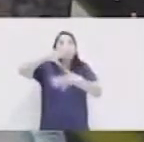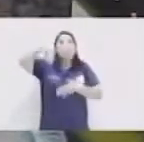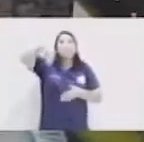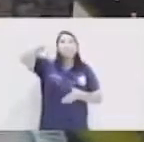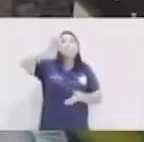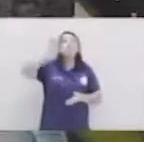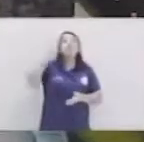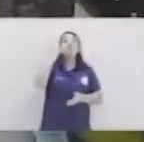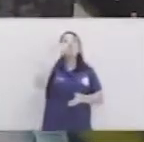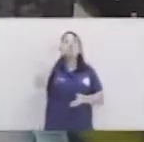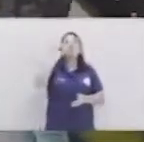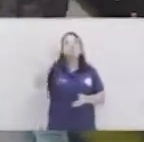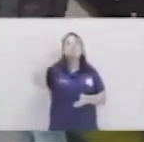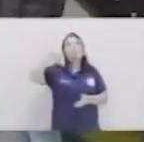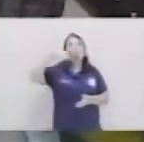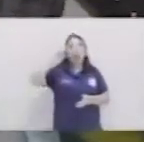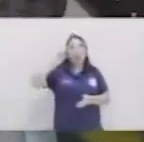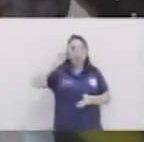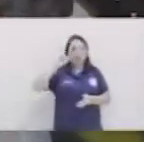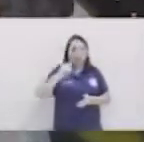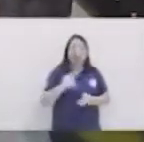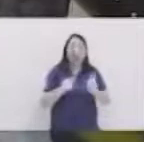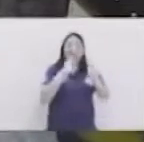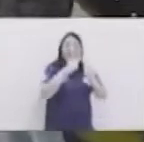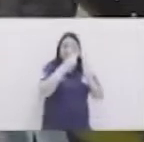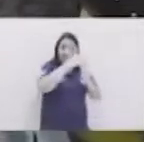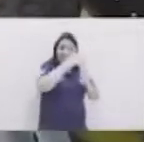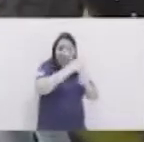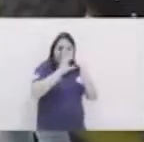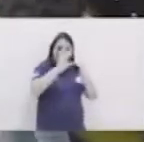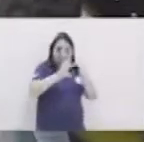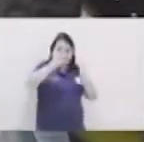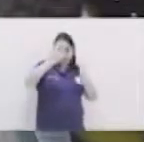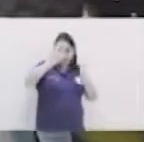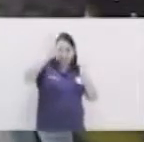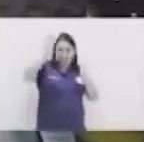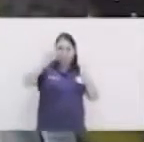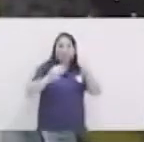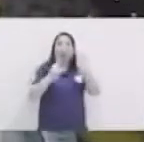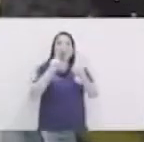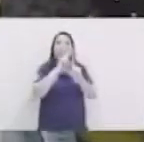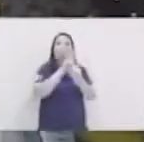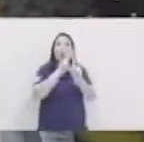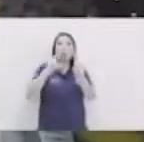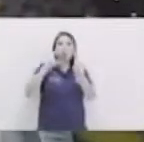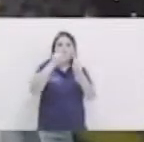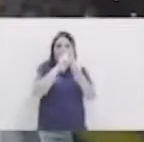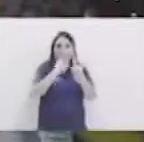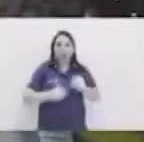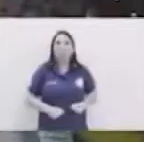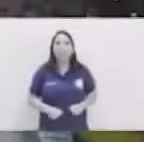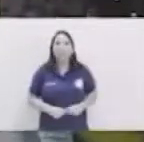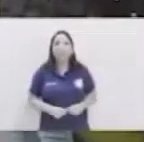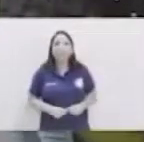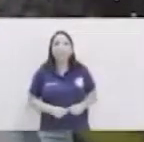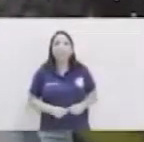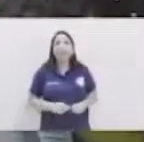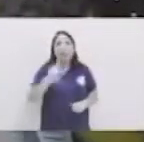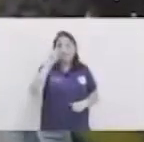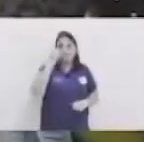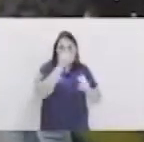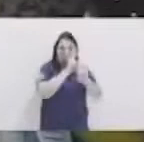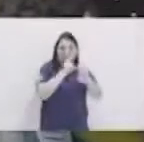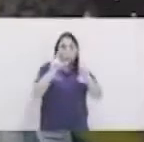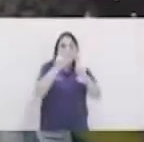que estaba dividido en 3 grandes culturas. Fue la cultura azteca, la